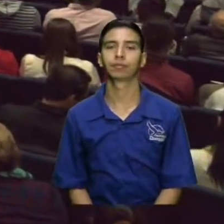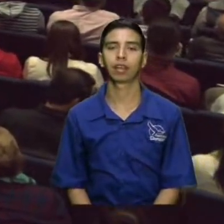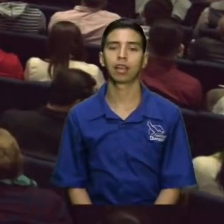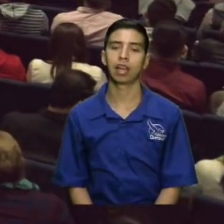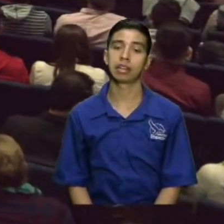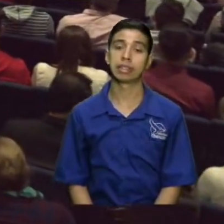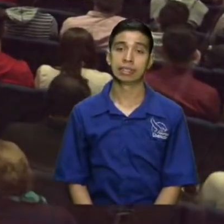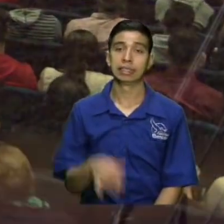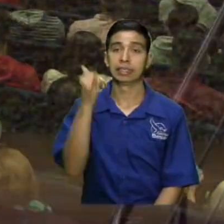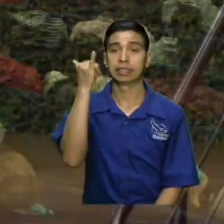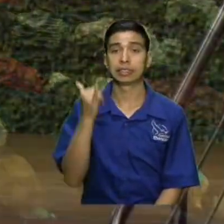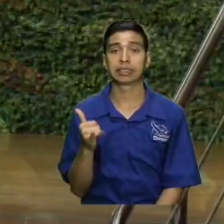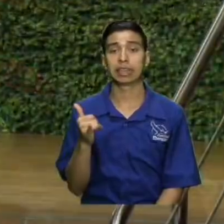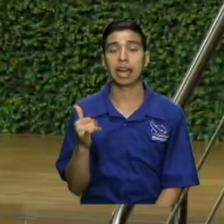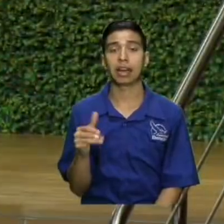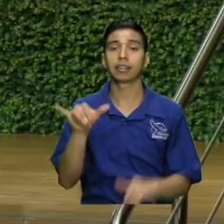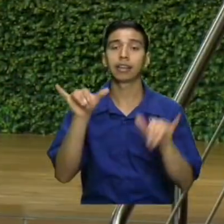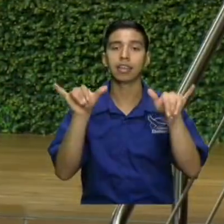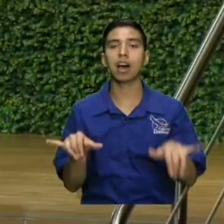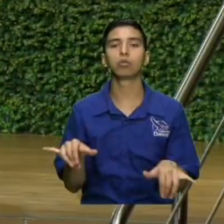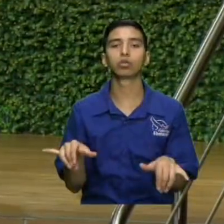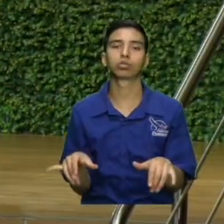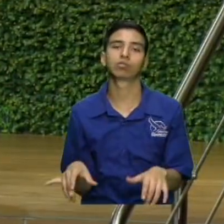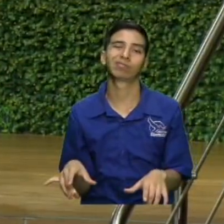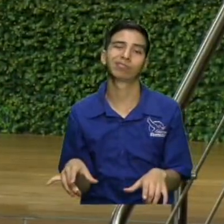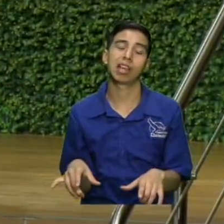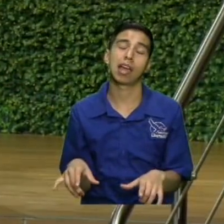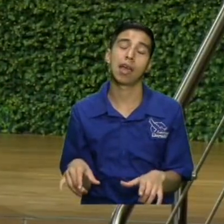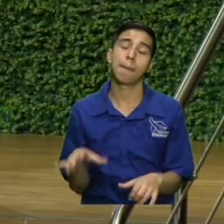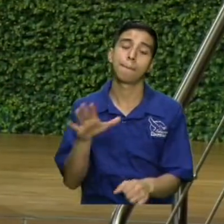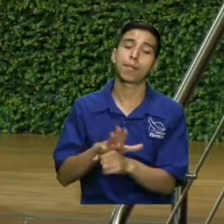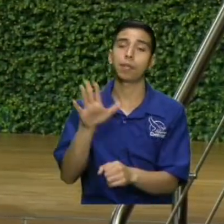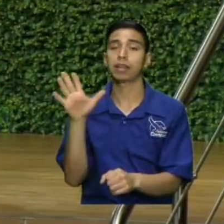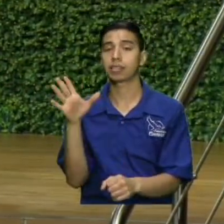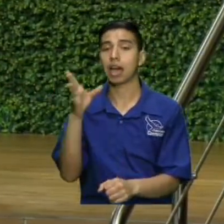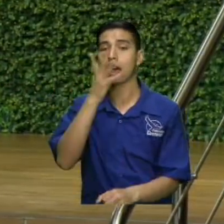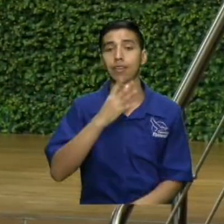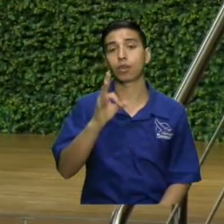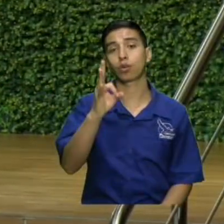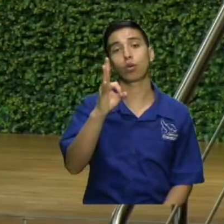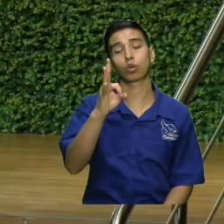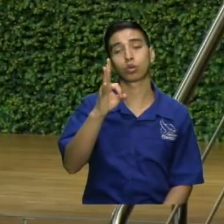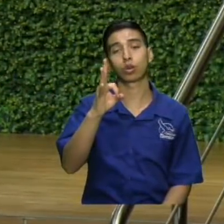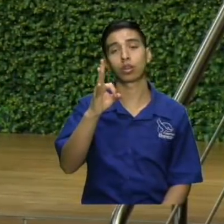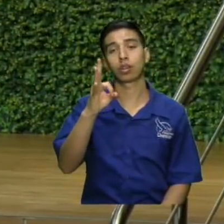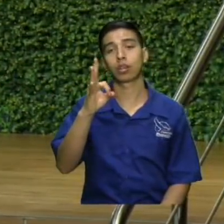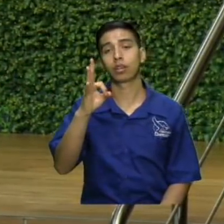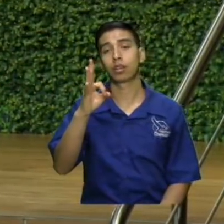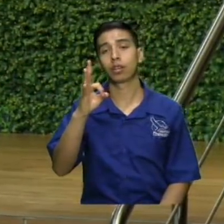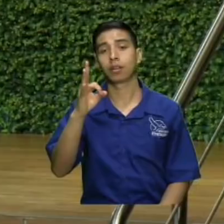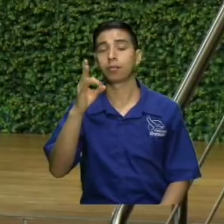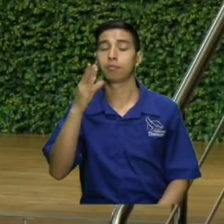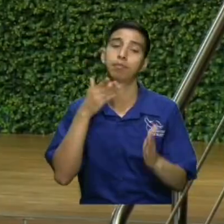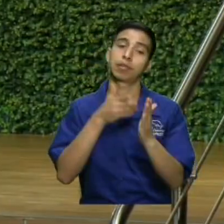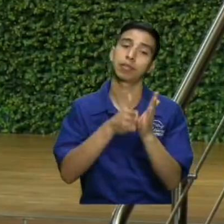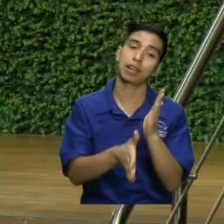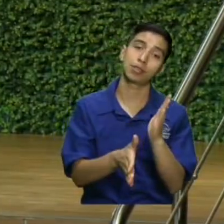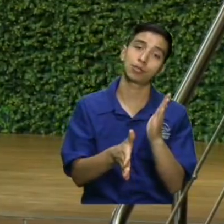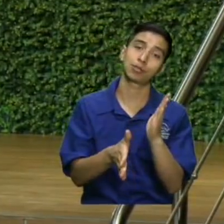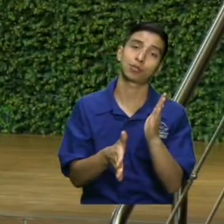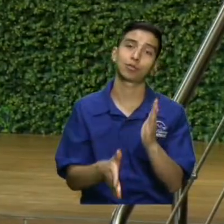entonces ya quedamos: nuevo pacto, hijos, primogénitos, derechos. Ahora, ¿cuáles son los